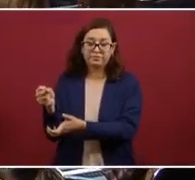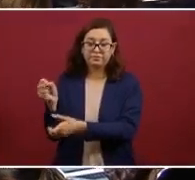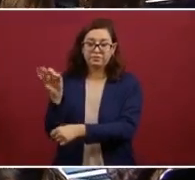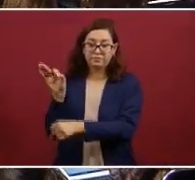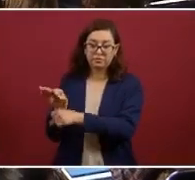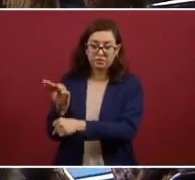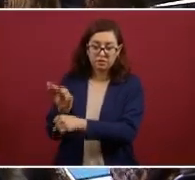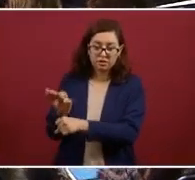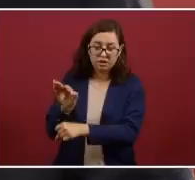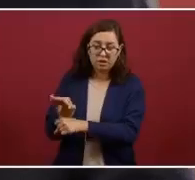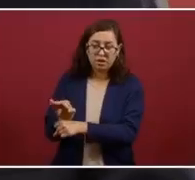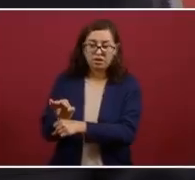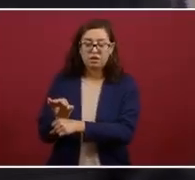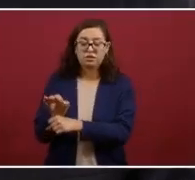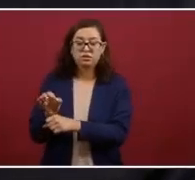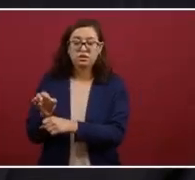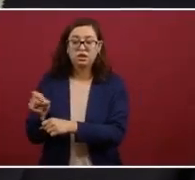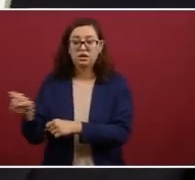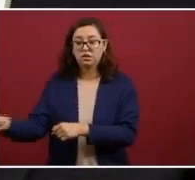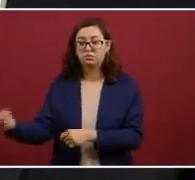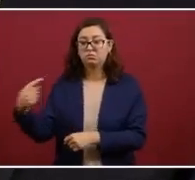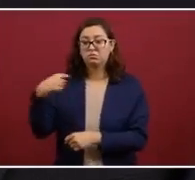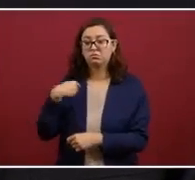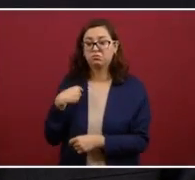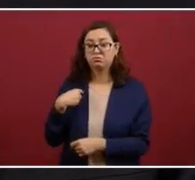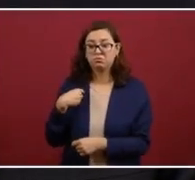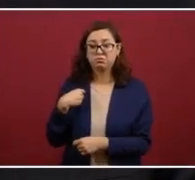proteger o para aplaudir